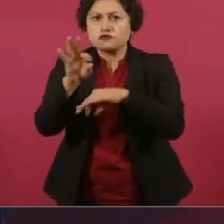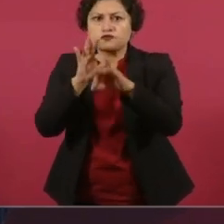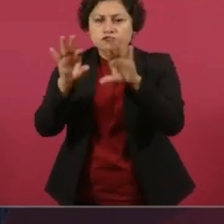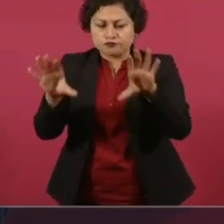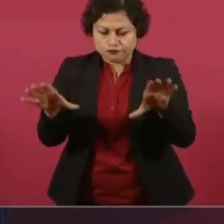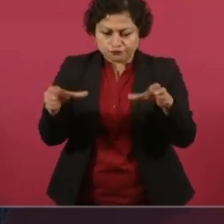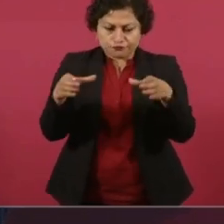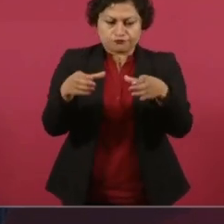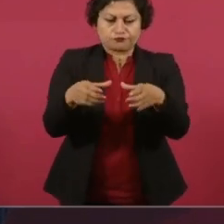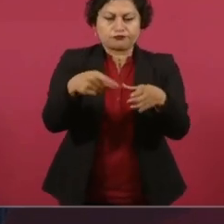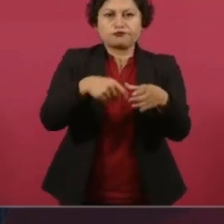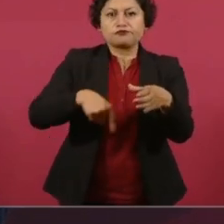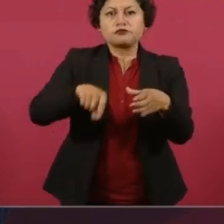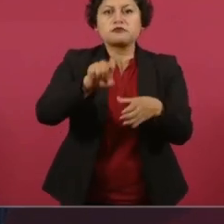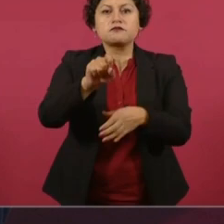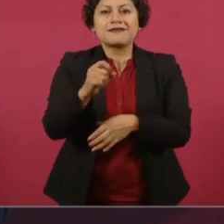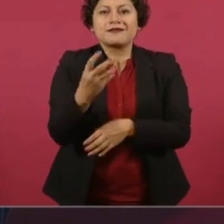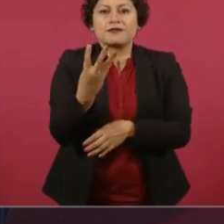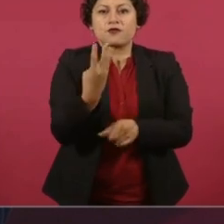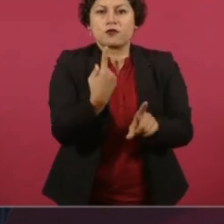alimentos,